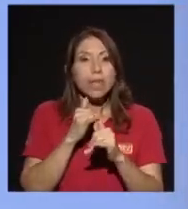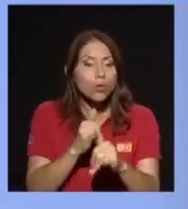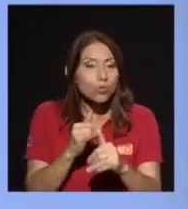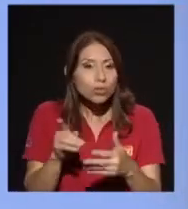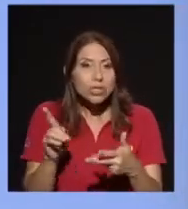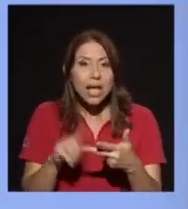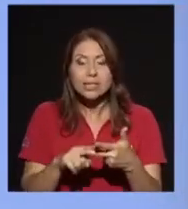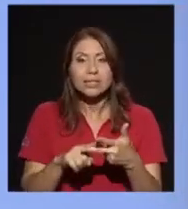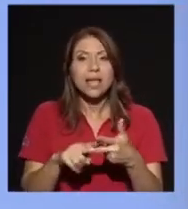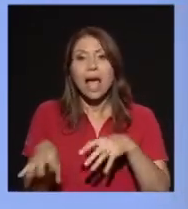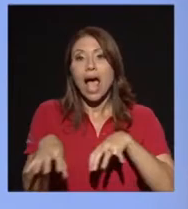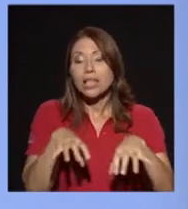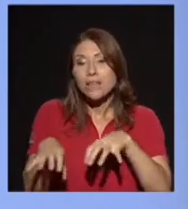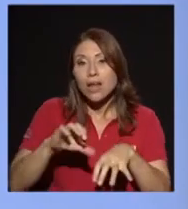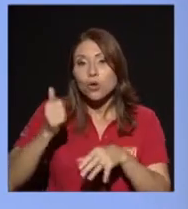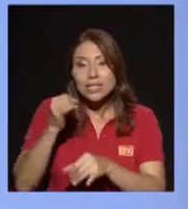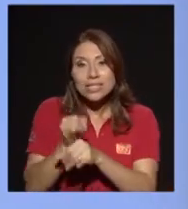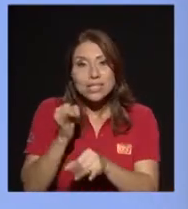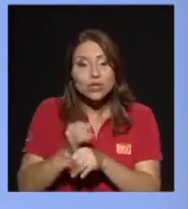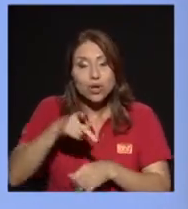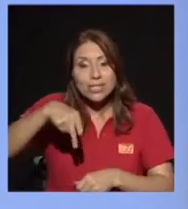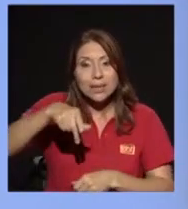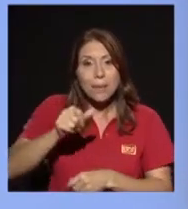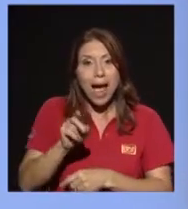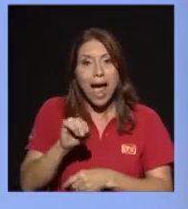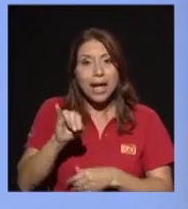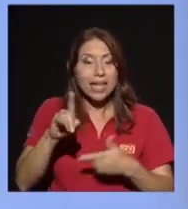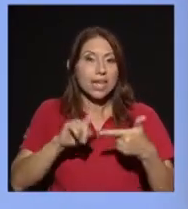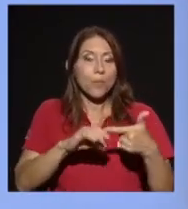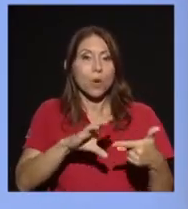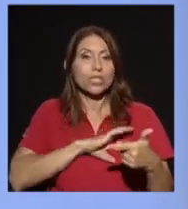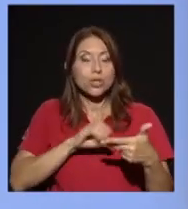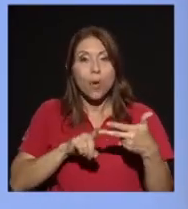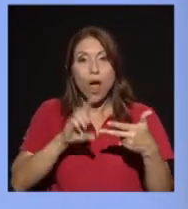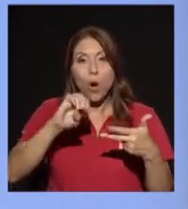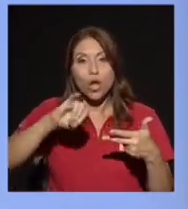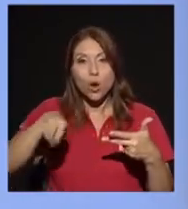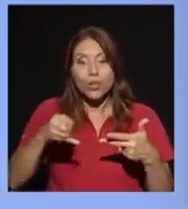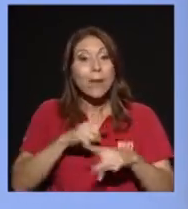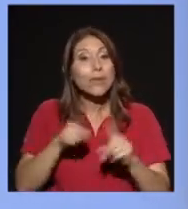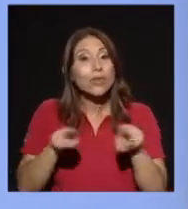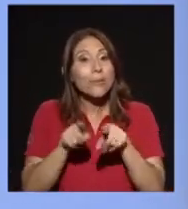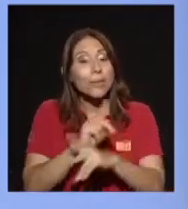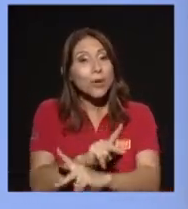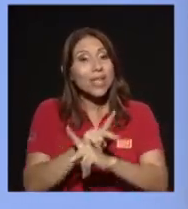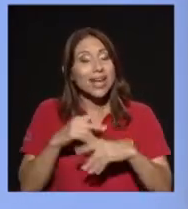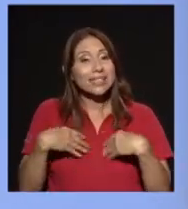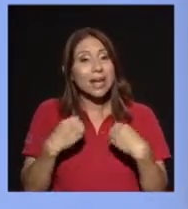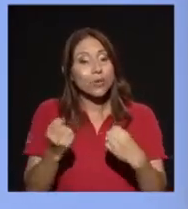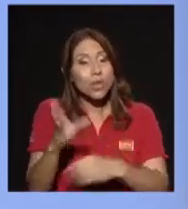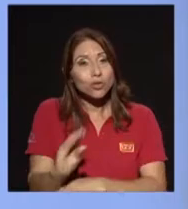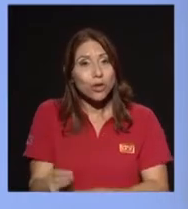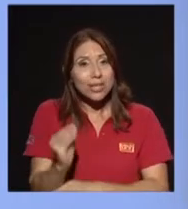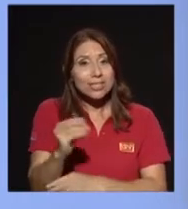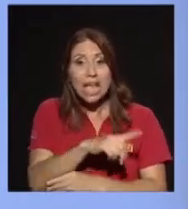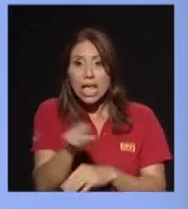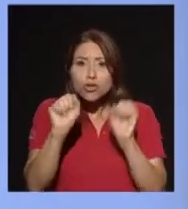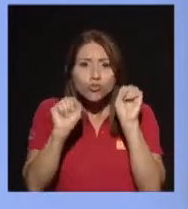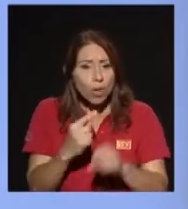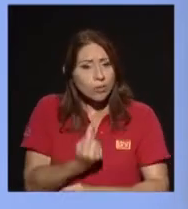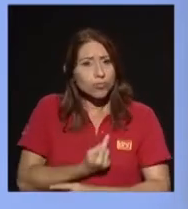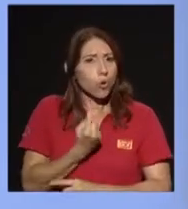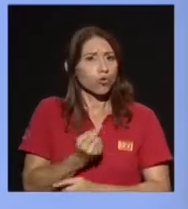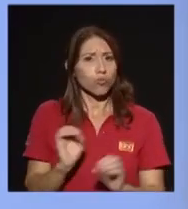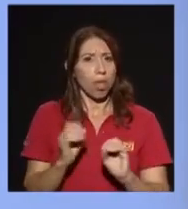activar otras instituciones, PANI, policía, OIJ, pero también hay que proteger la salud de los adolescentes. Entonces, ellos pueden ir sin sus padres, pueden